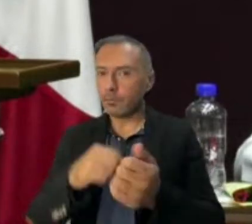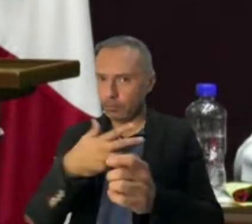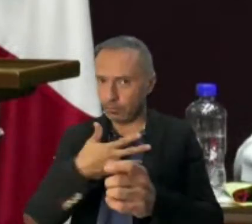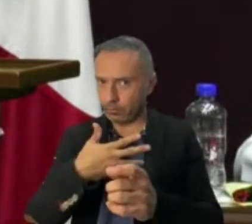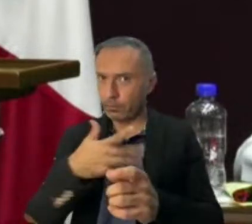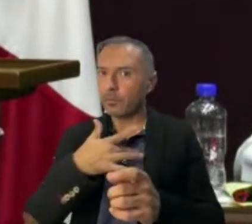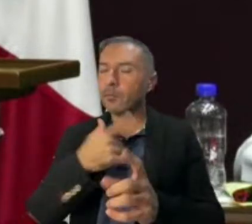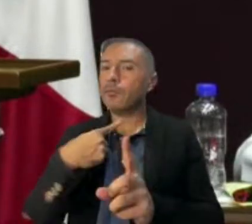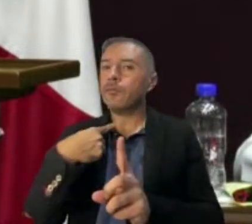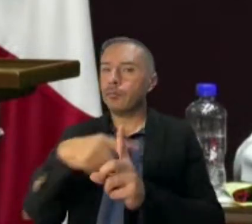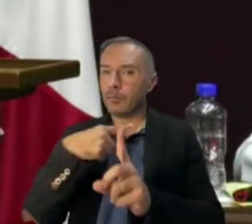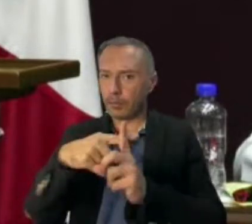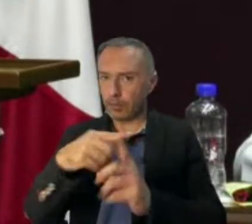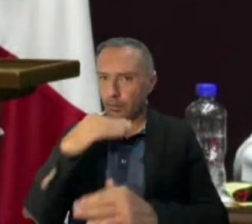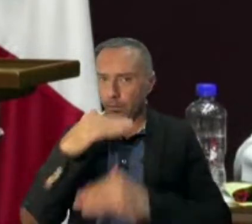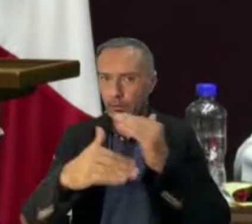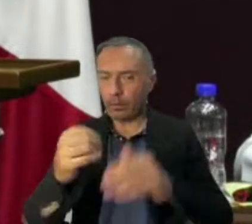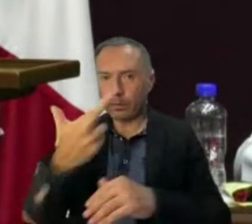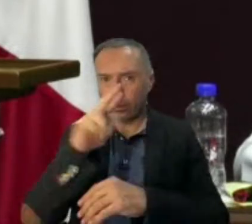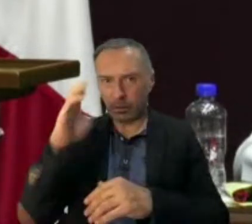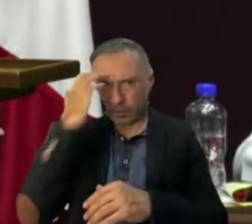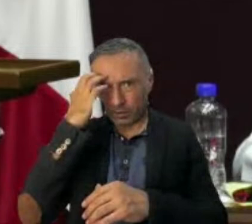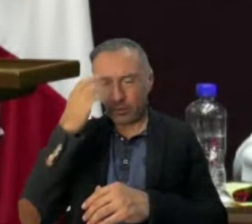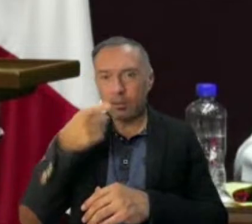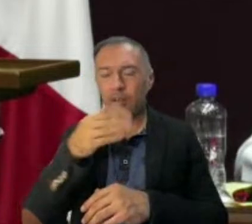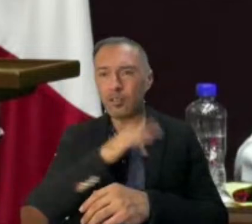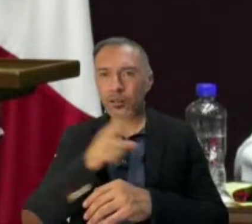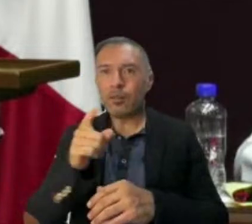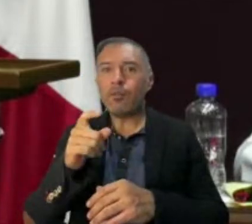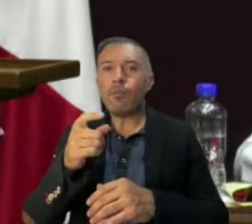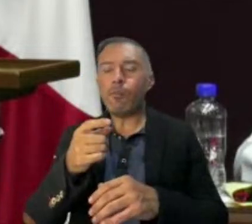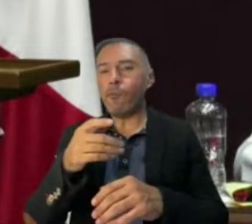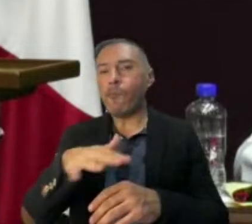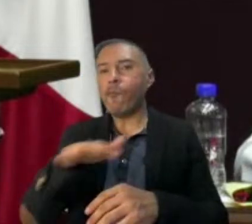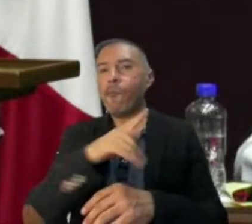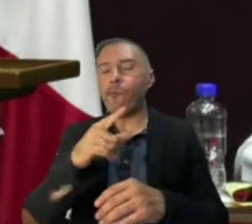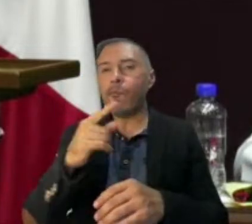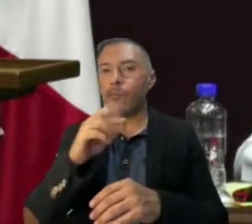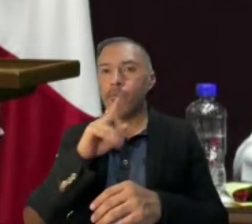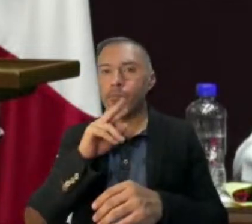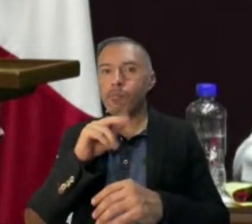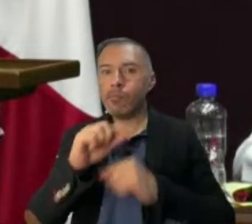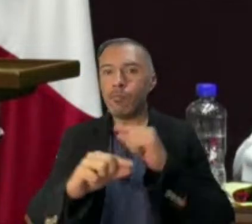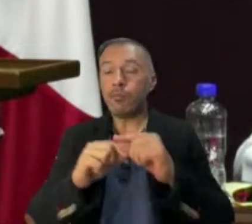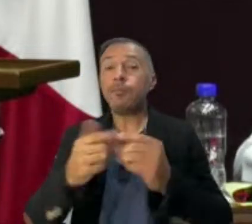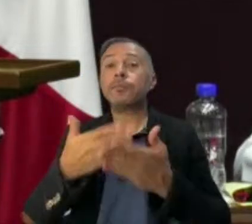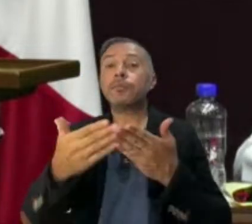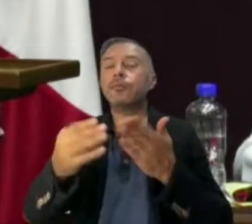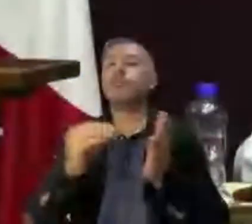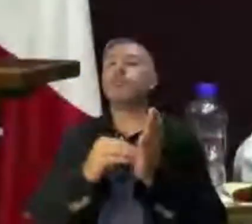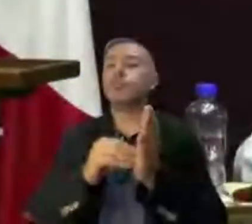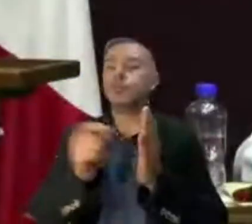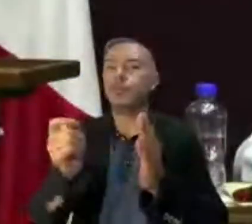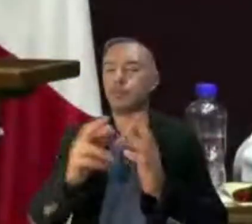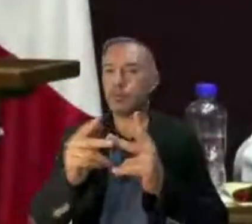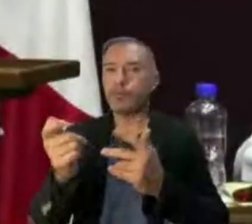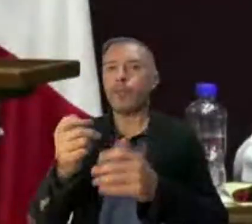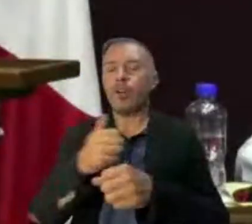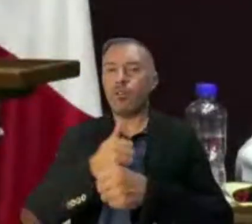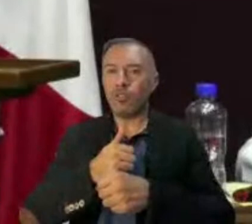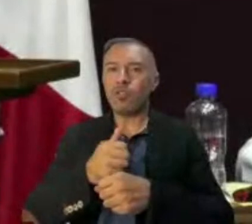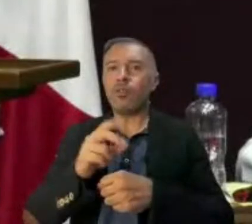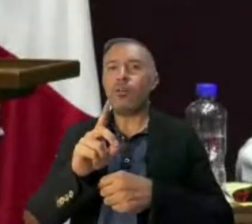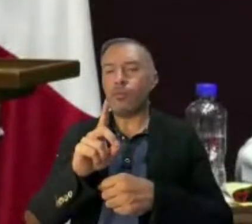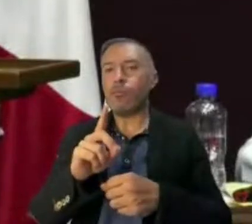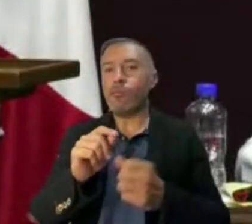el reconocimiento y la promoción de la reparación del daño en México, aún existen retos y desafíos en su implementación efectiva.